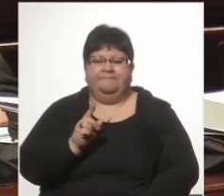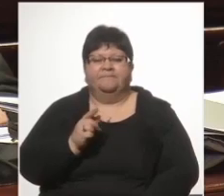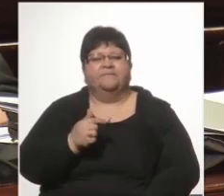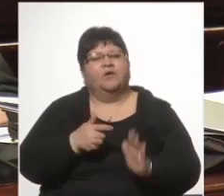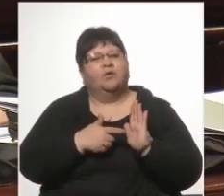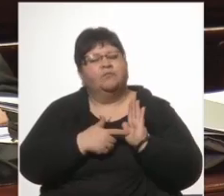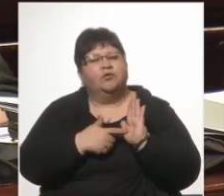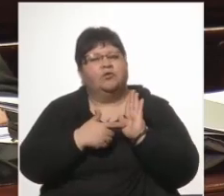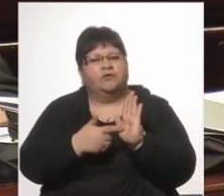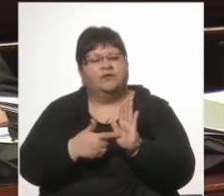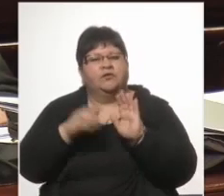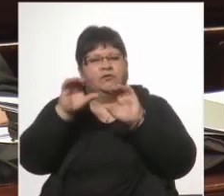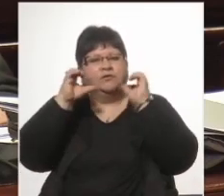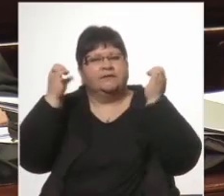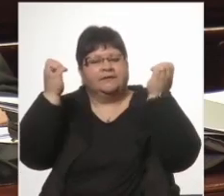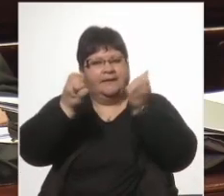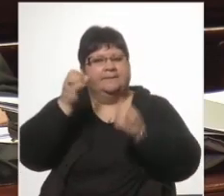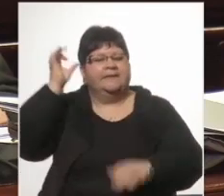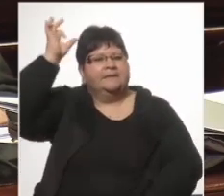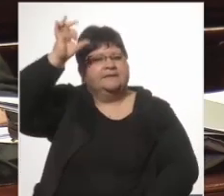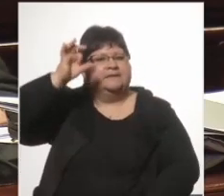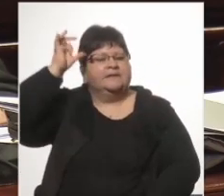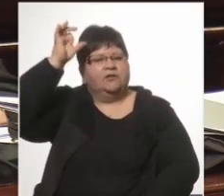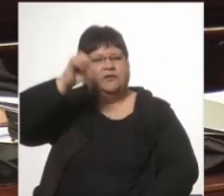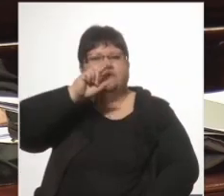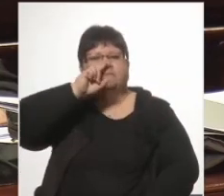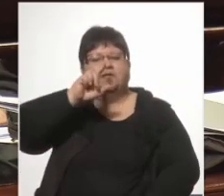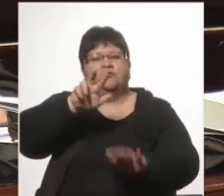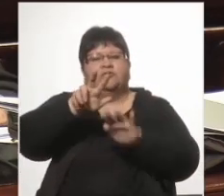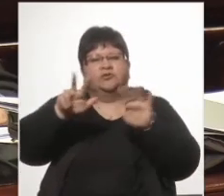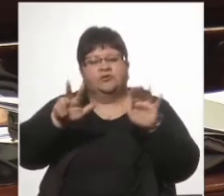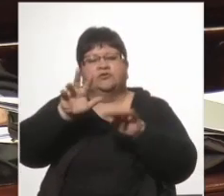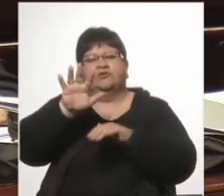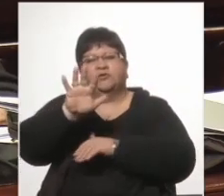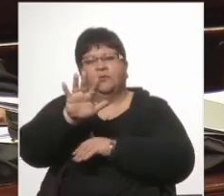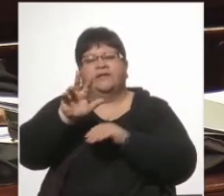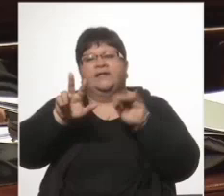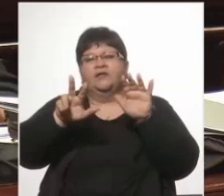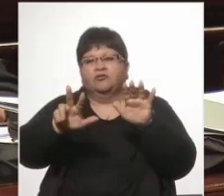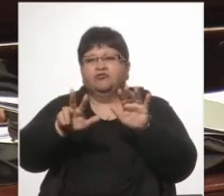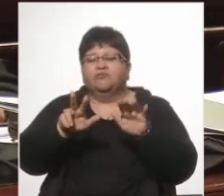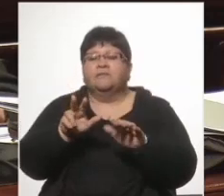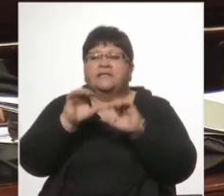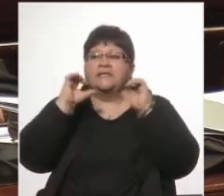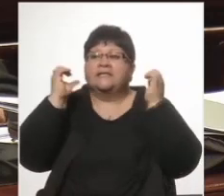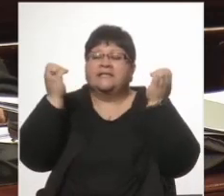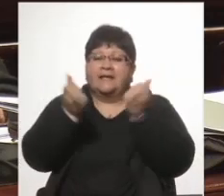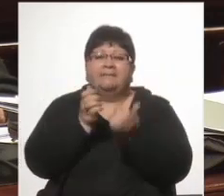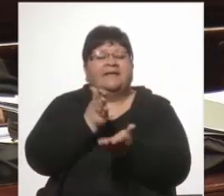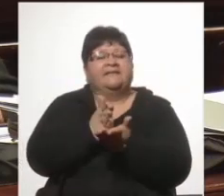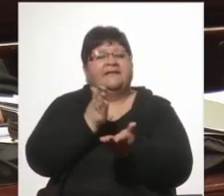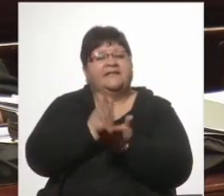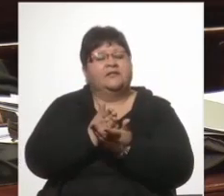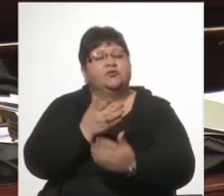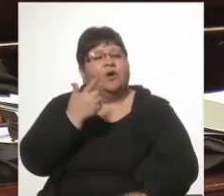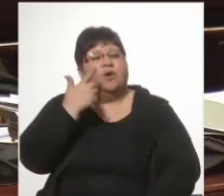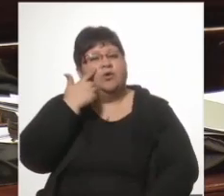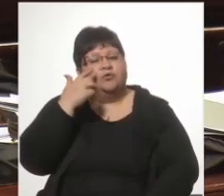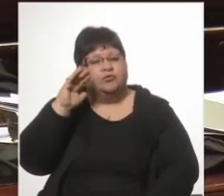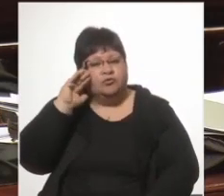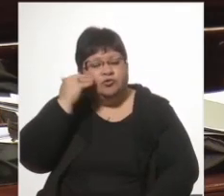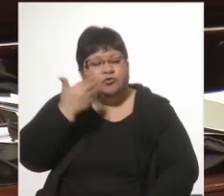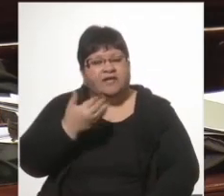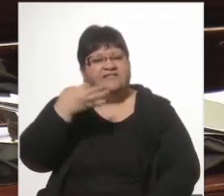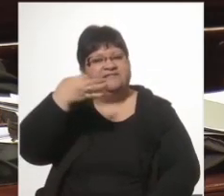la Cámara de Senadores ya en el año 1858, la Cámara tiene derecho a conocer por sí misma las circunstancias de